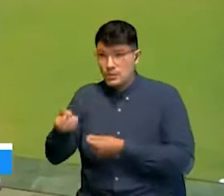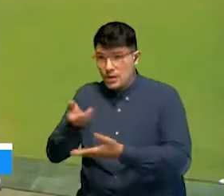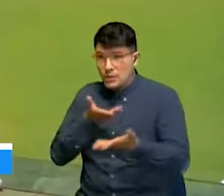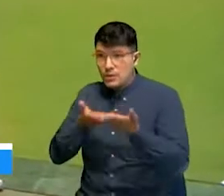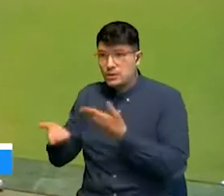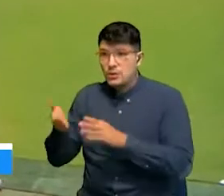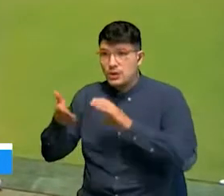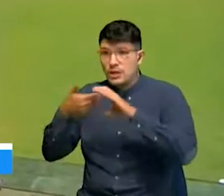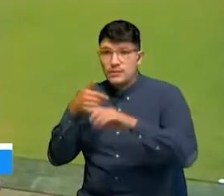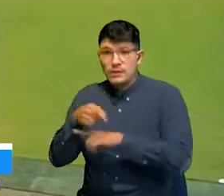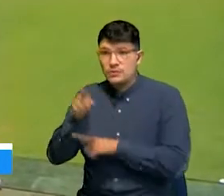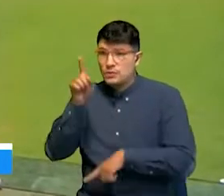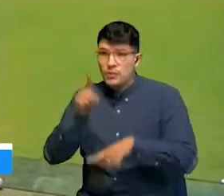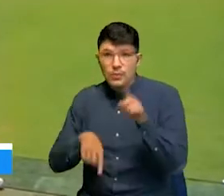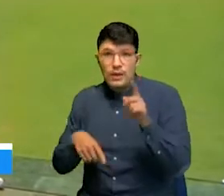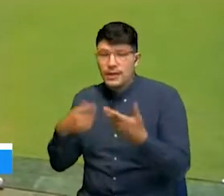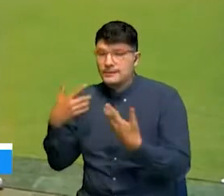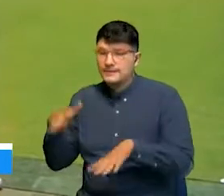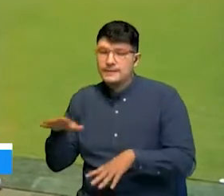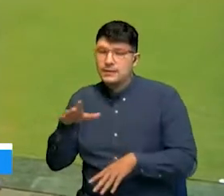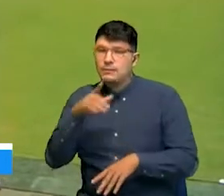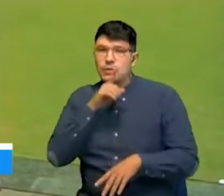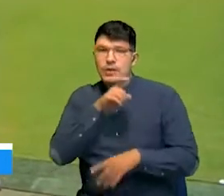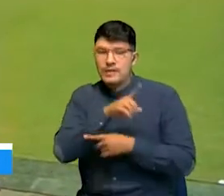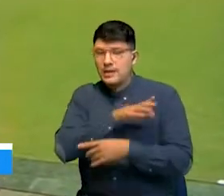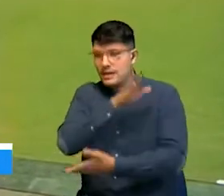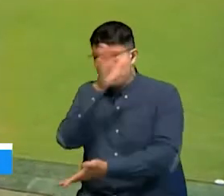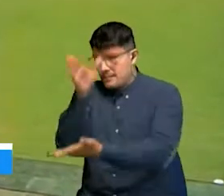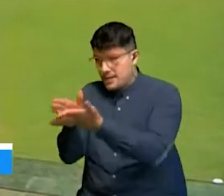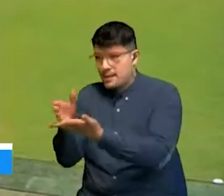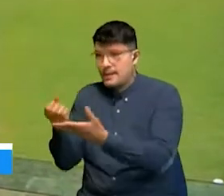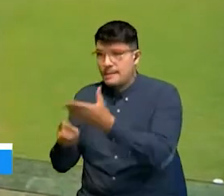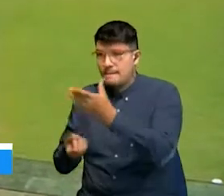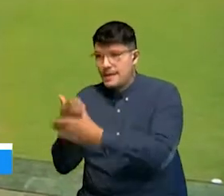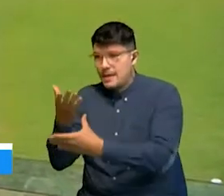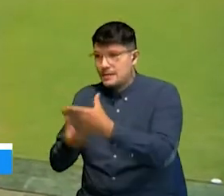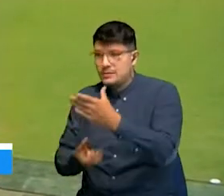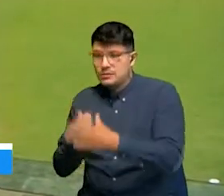climatológicas no fue posible la llegada de Bucaramanga y del cuerpo arbitral al departamento de Nariño.